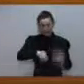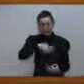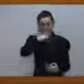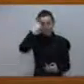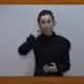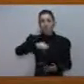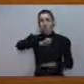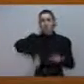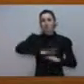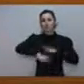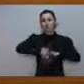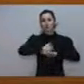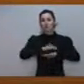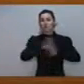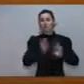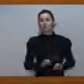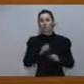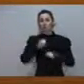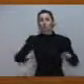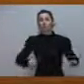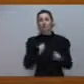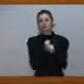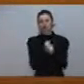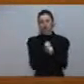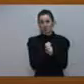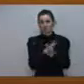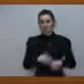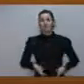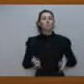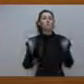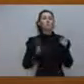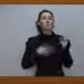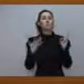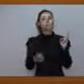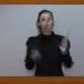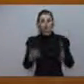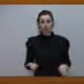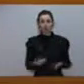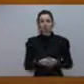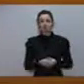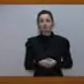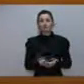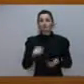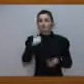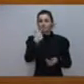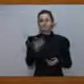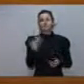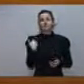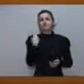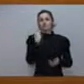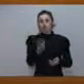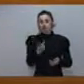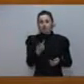sentencia del Tribunal Supremo, para desgracia de los trabajadores, que autorizaba el mismo. Por tanto, como digo, hace dos